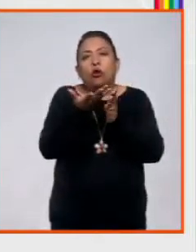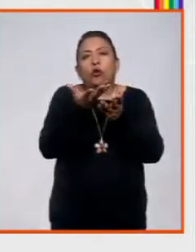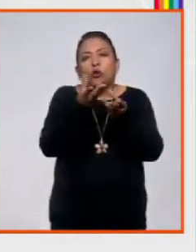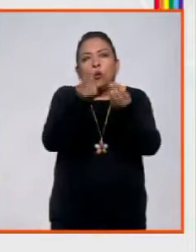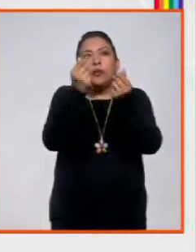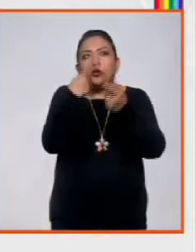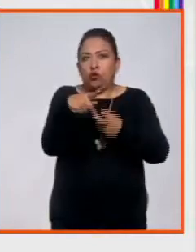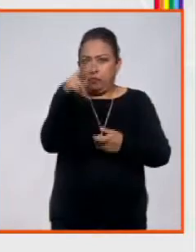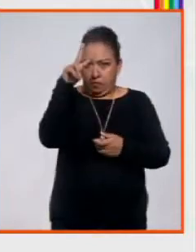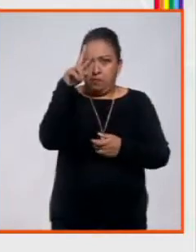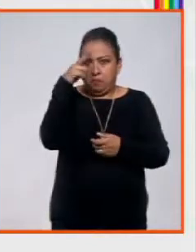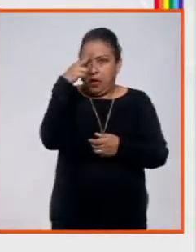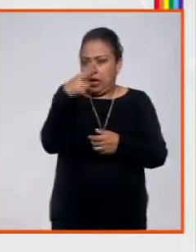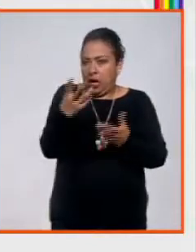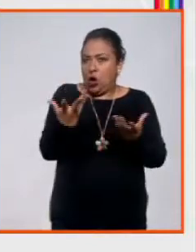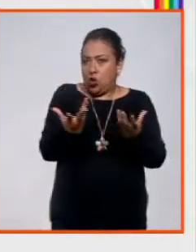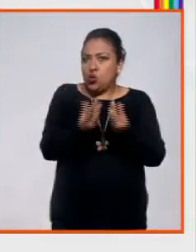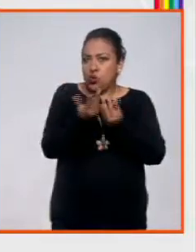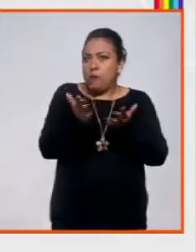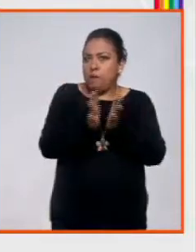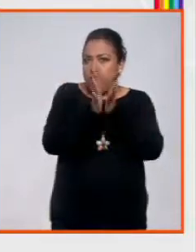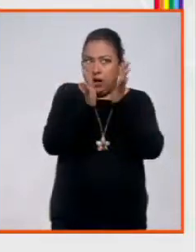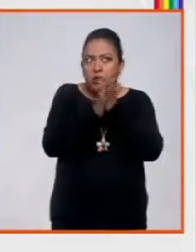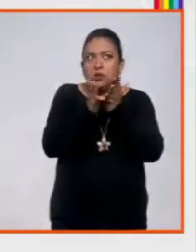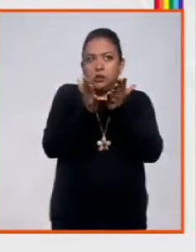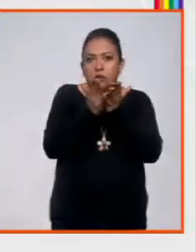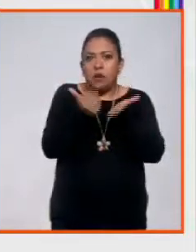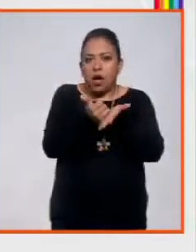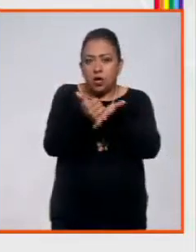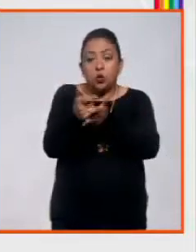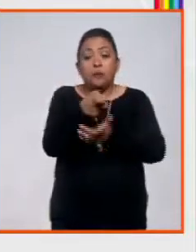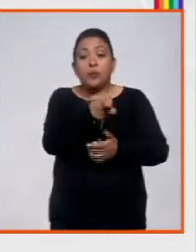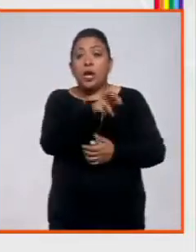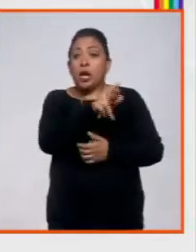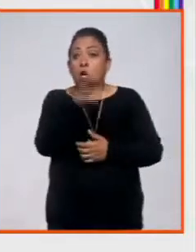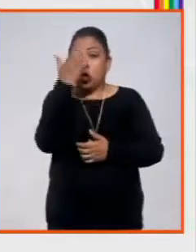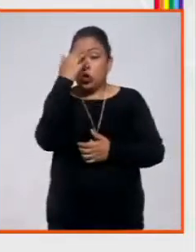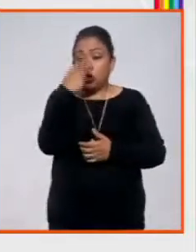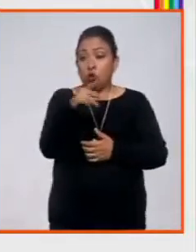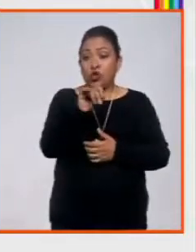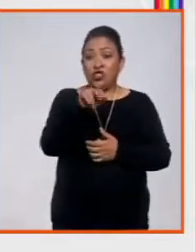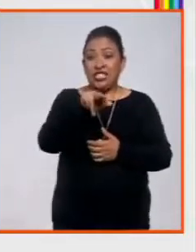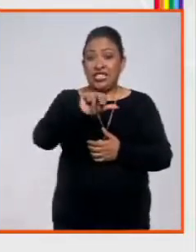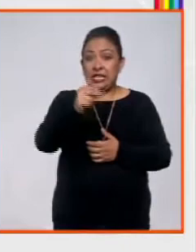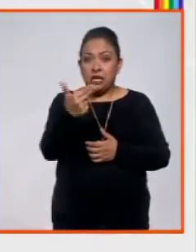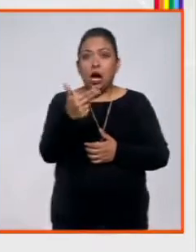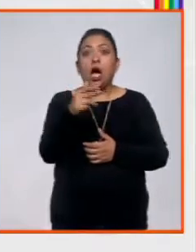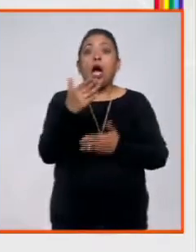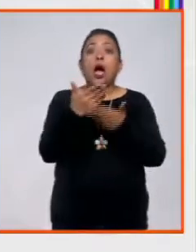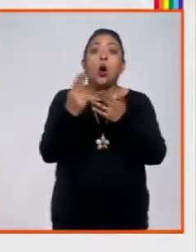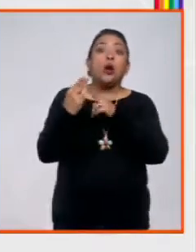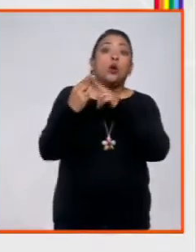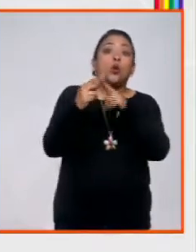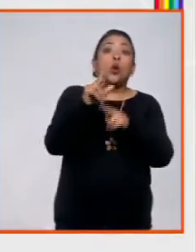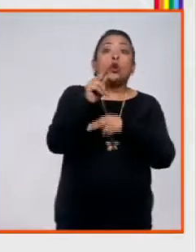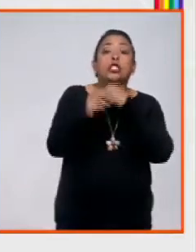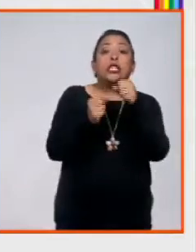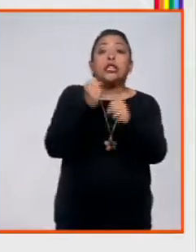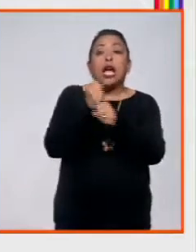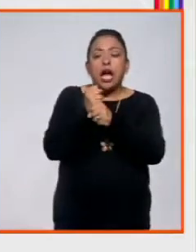mexicanos ellos se están reconociendo al instituto en su 80 aniversario